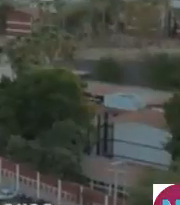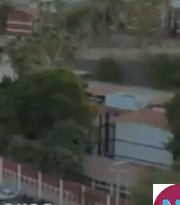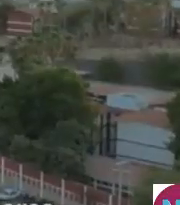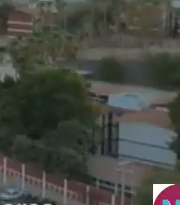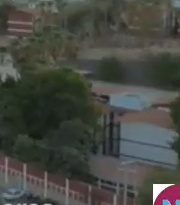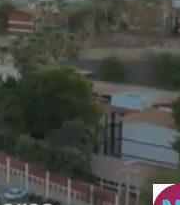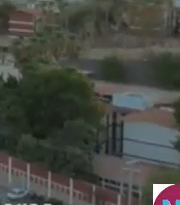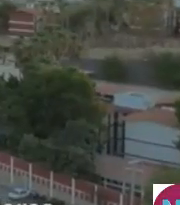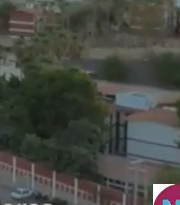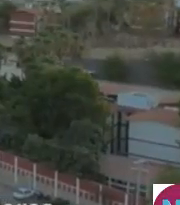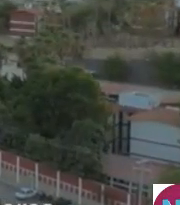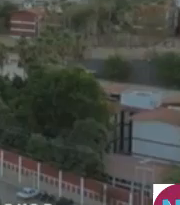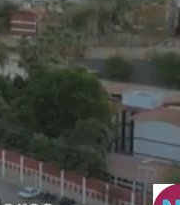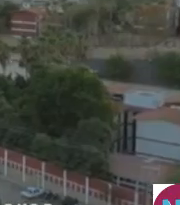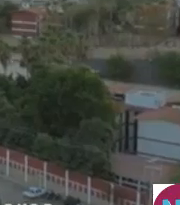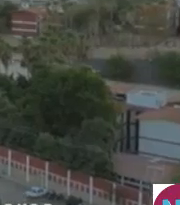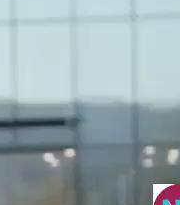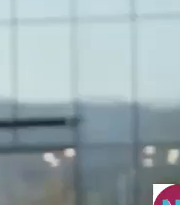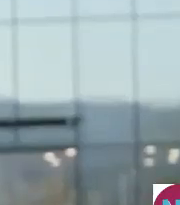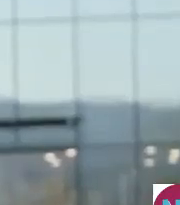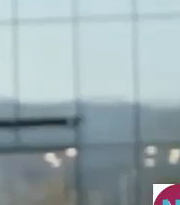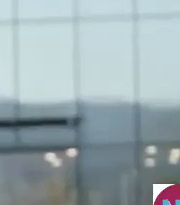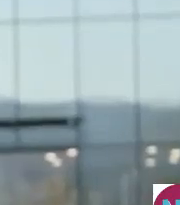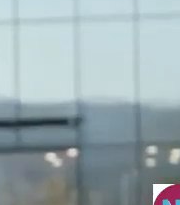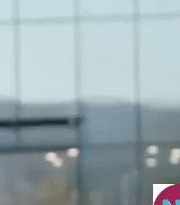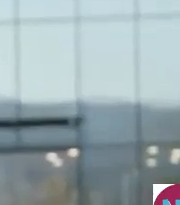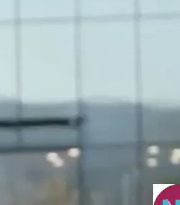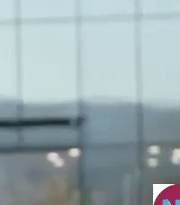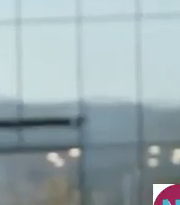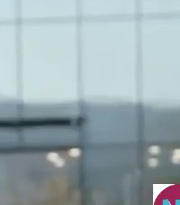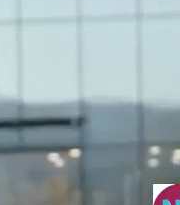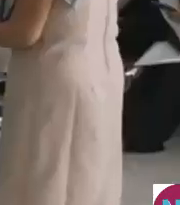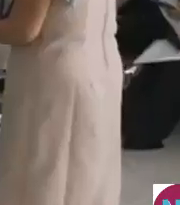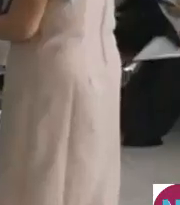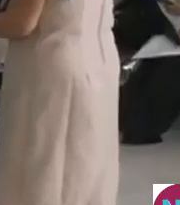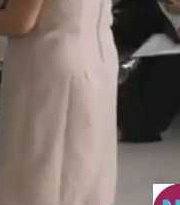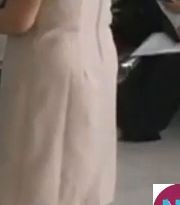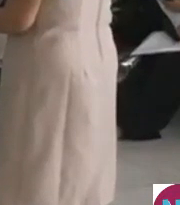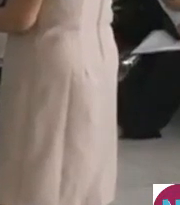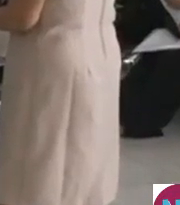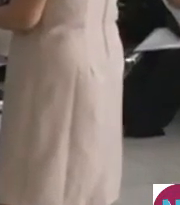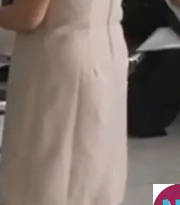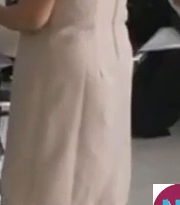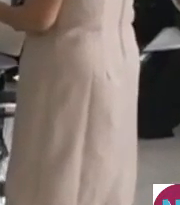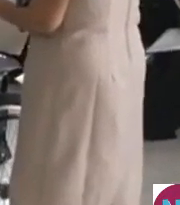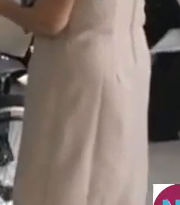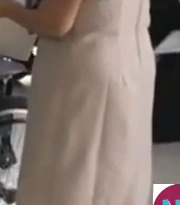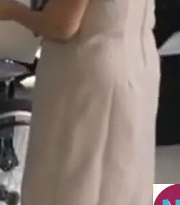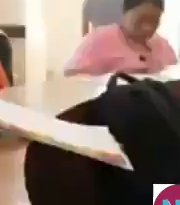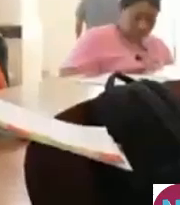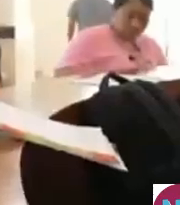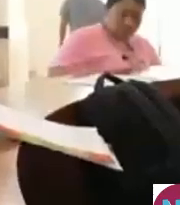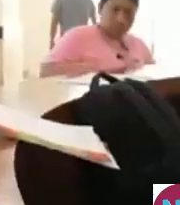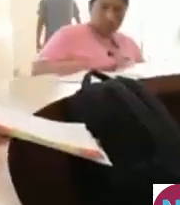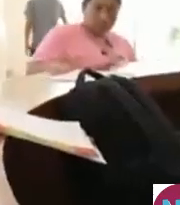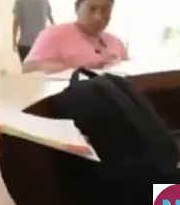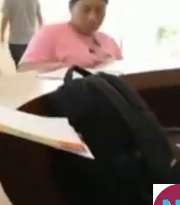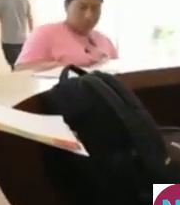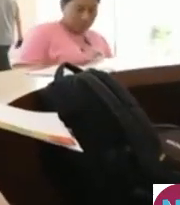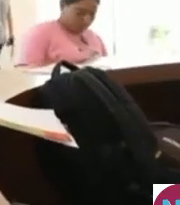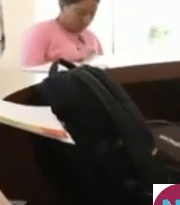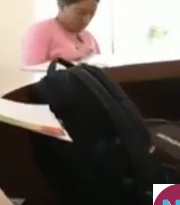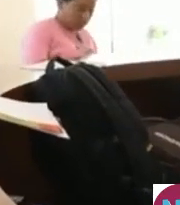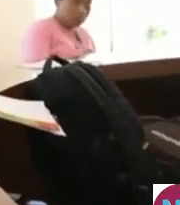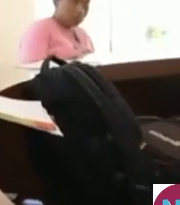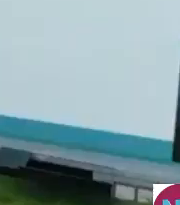la población de Tlapa y sus alrededores les dan las gracias a ellos dos. Más de 400,000 personas tendrán acceso inmediato a